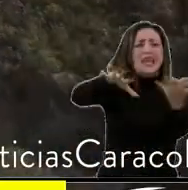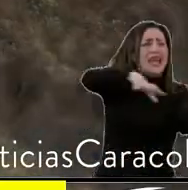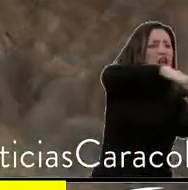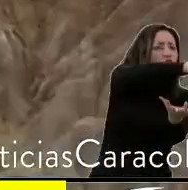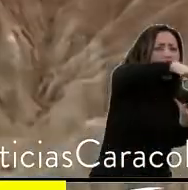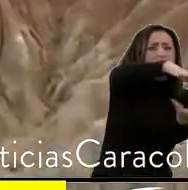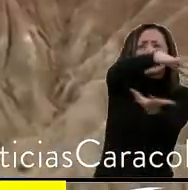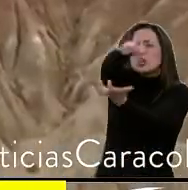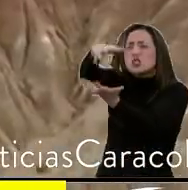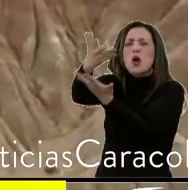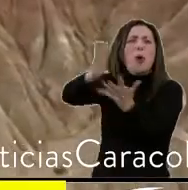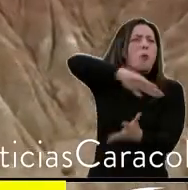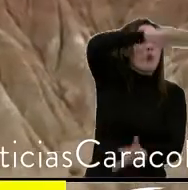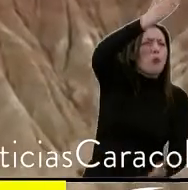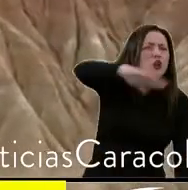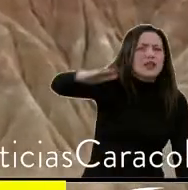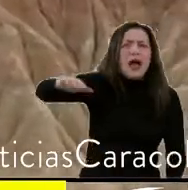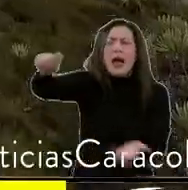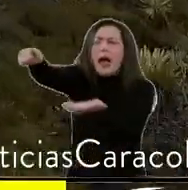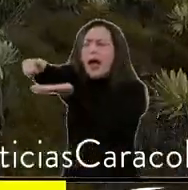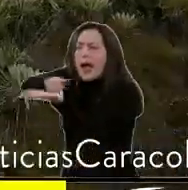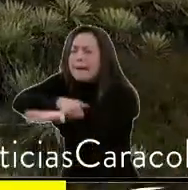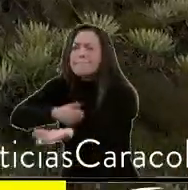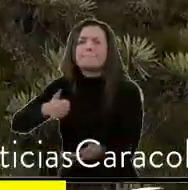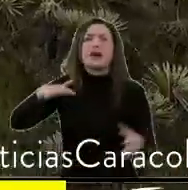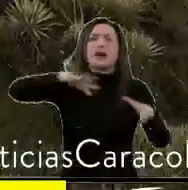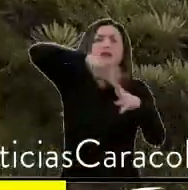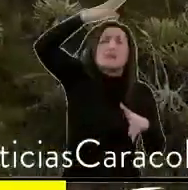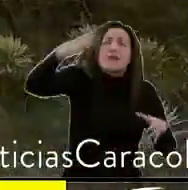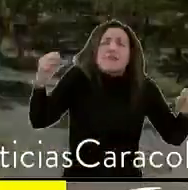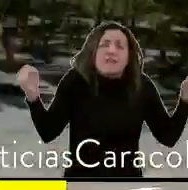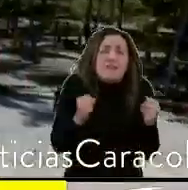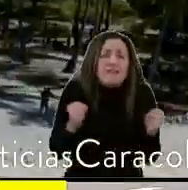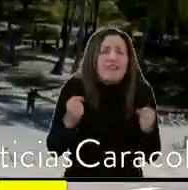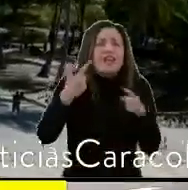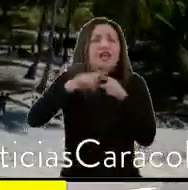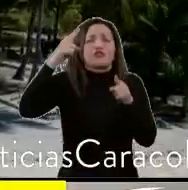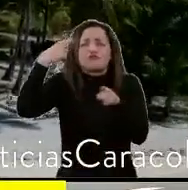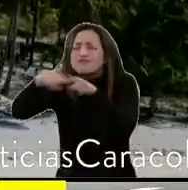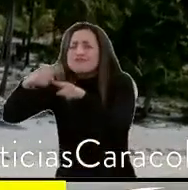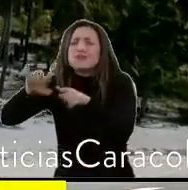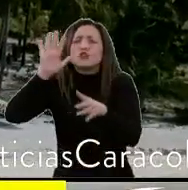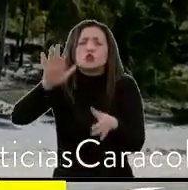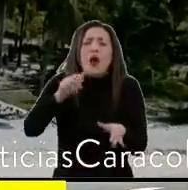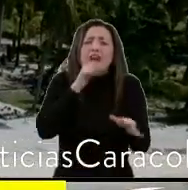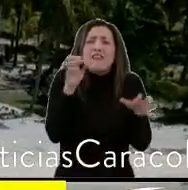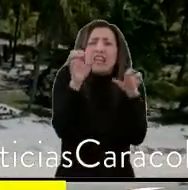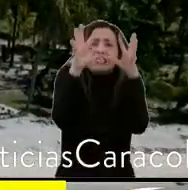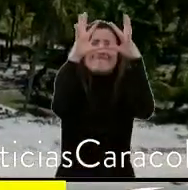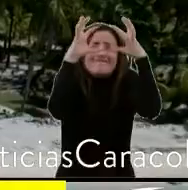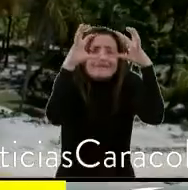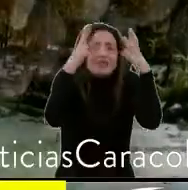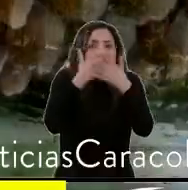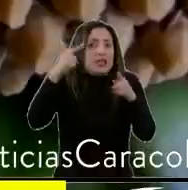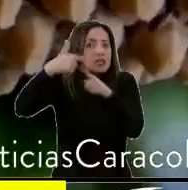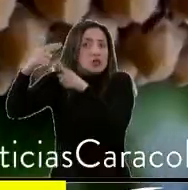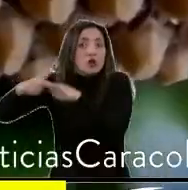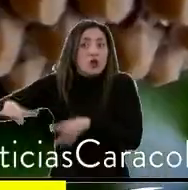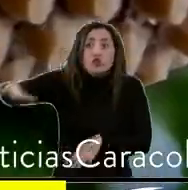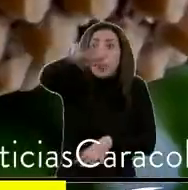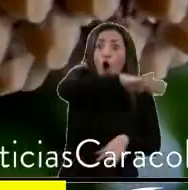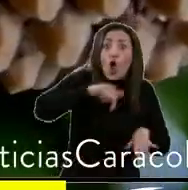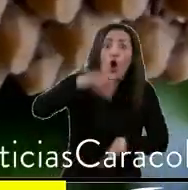ecosistemas, montañas, desiertos, manglares, páramos, sabanas, selvas, océano, glaciares, todos tan variados como